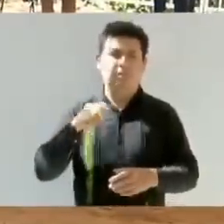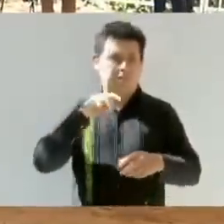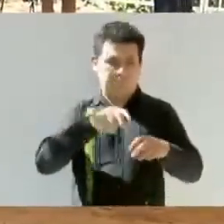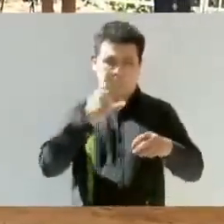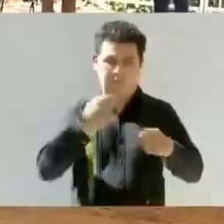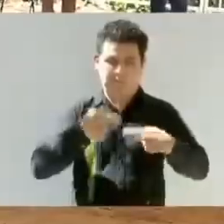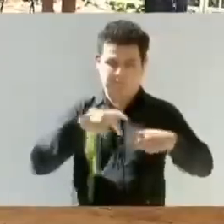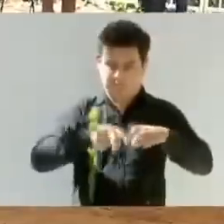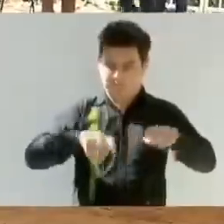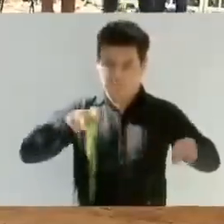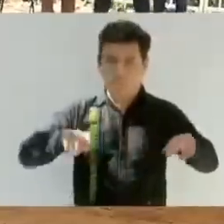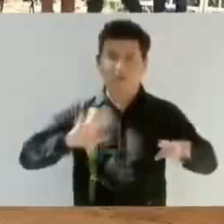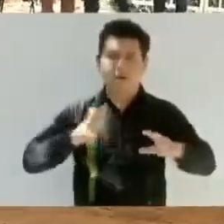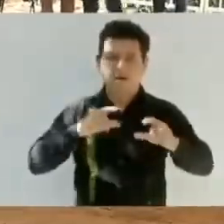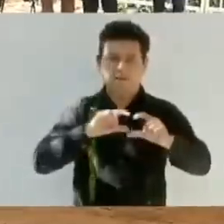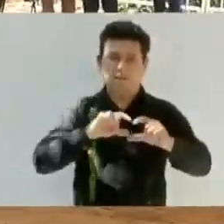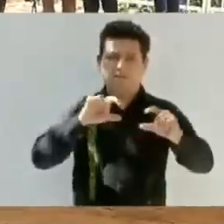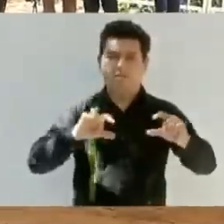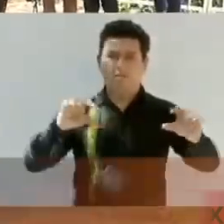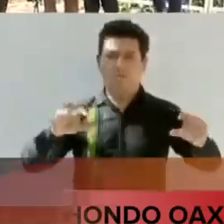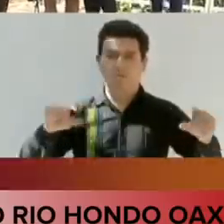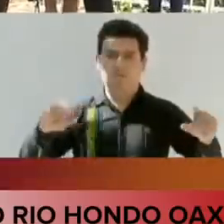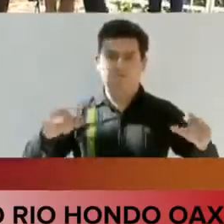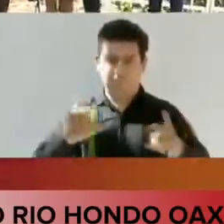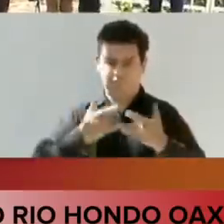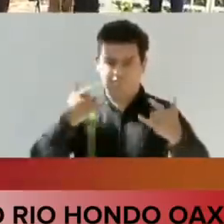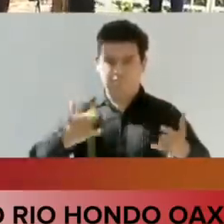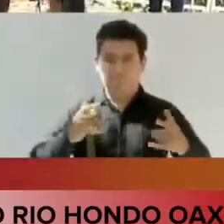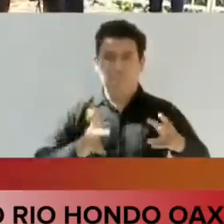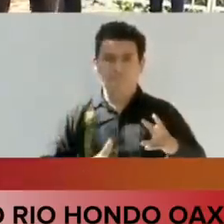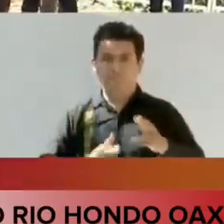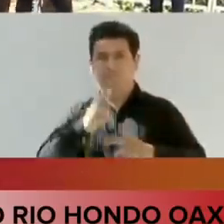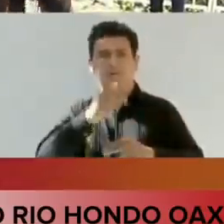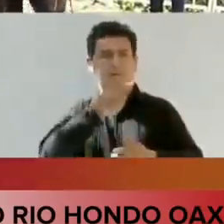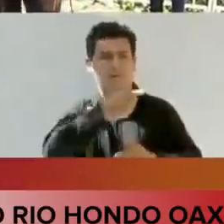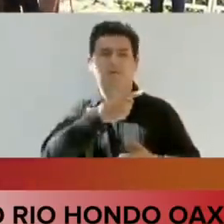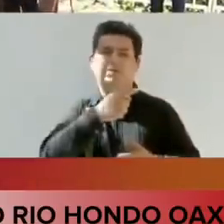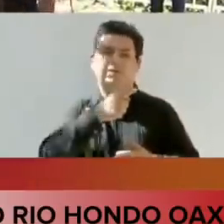realizarán el corte del listón inaugural del camino rural de San Mateo Riondo.